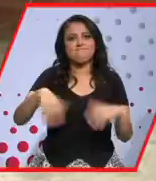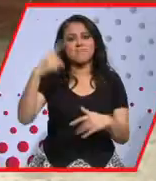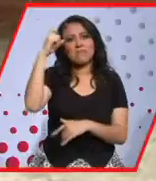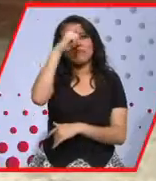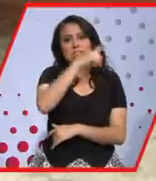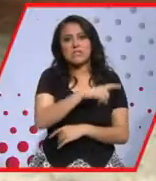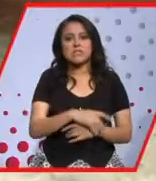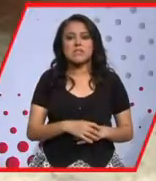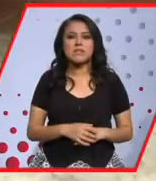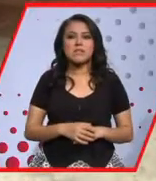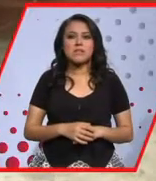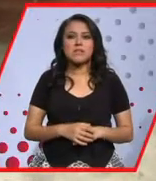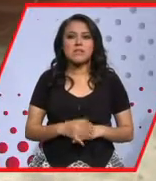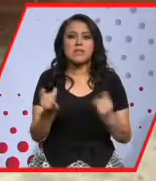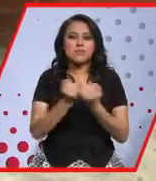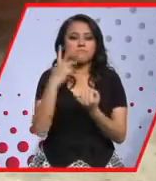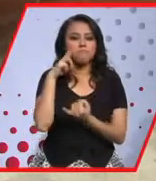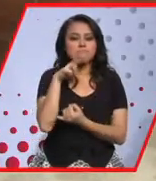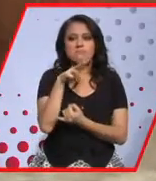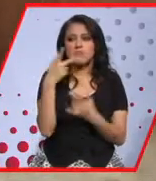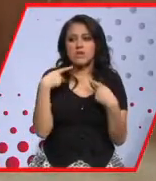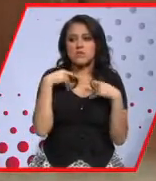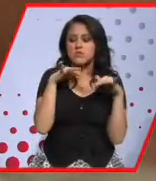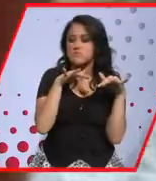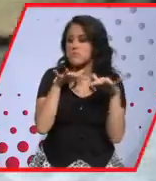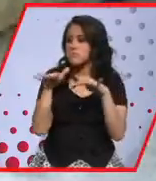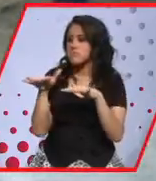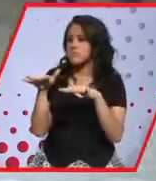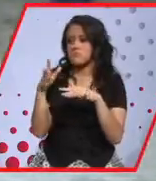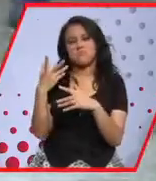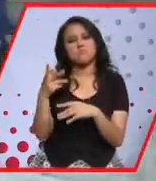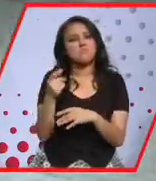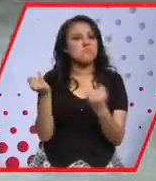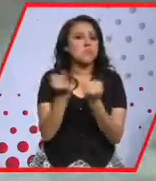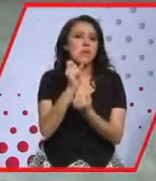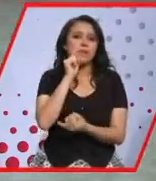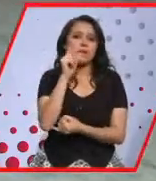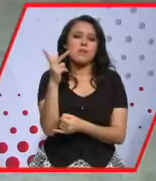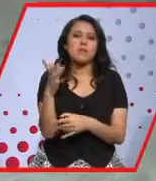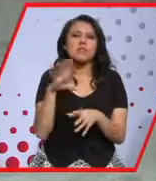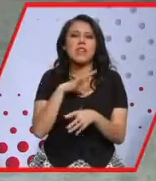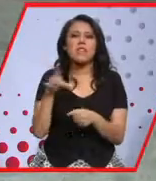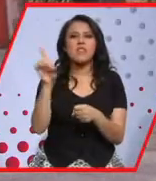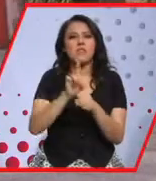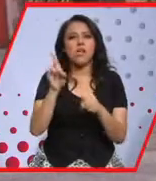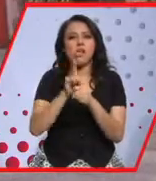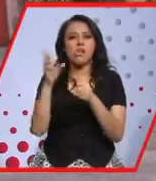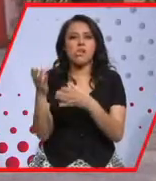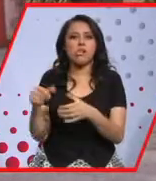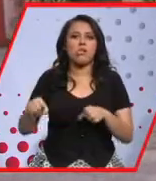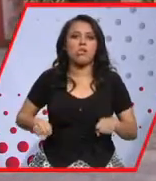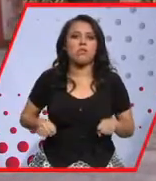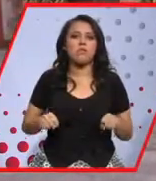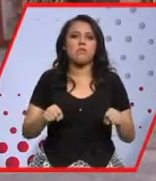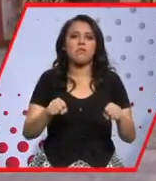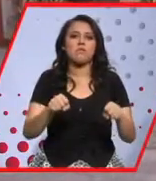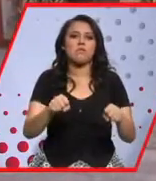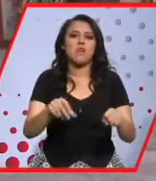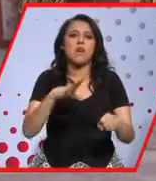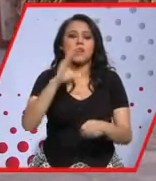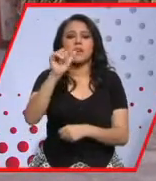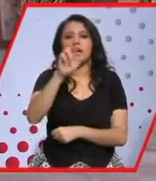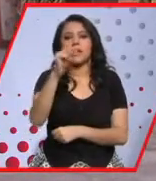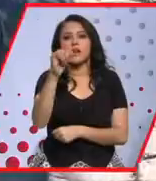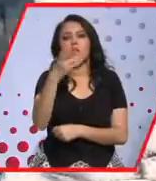difícil. Además de las miradas curiosas, ella se enfrenta a la complicada tarea de transportar al niño en una carreola. Afirma que